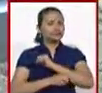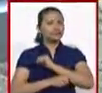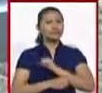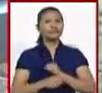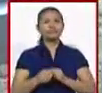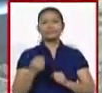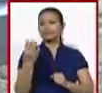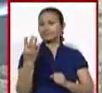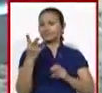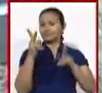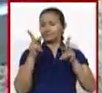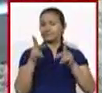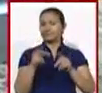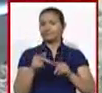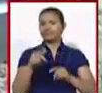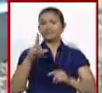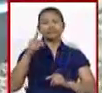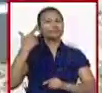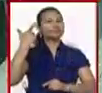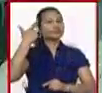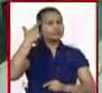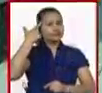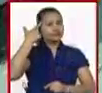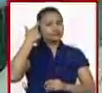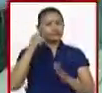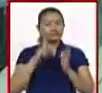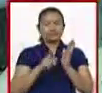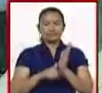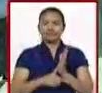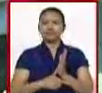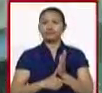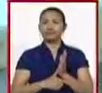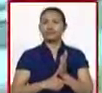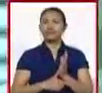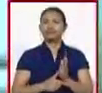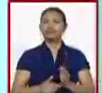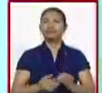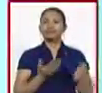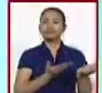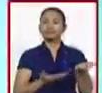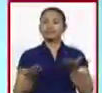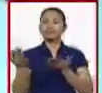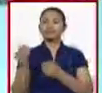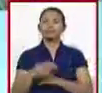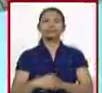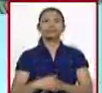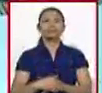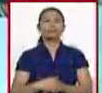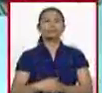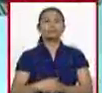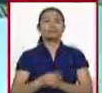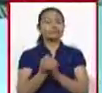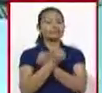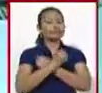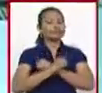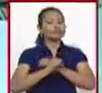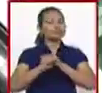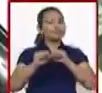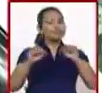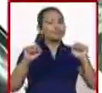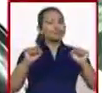un atraco, entonces me encañonaron con una pistola, de ahí se lo llevaron. O sea, yo me salvé más